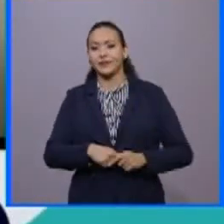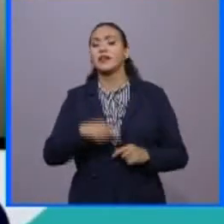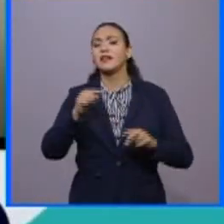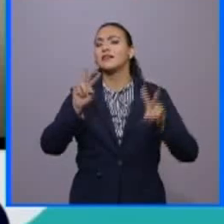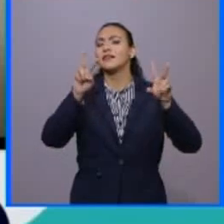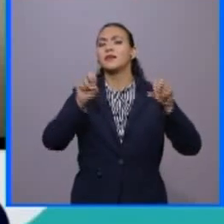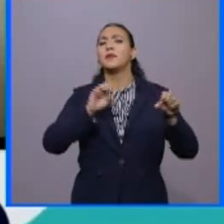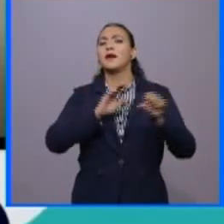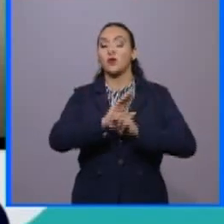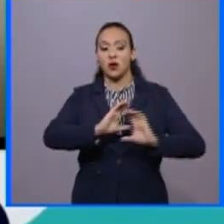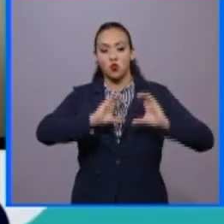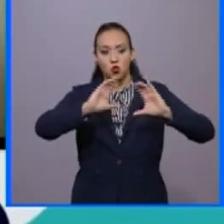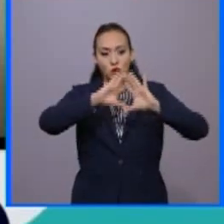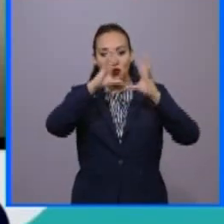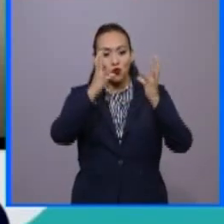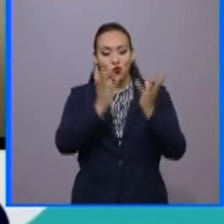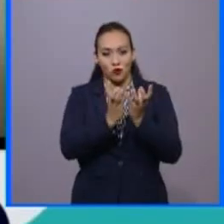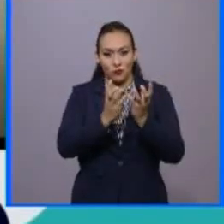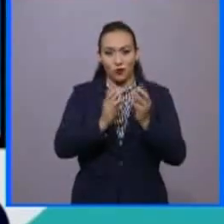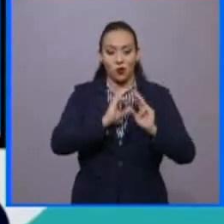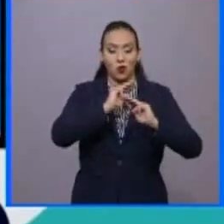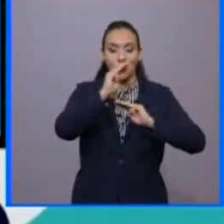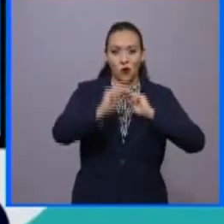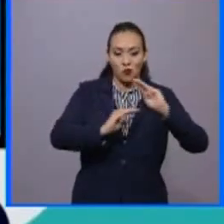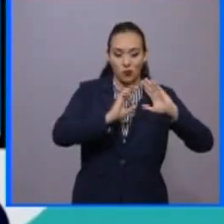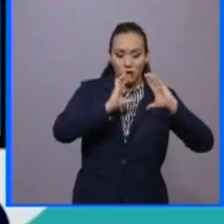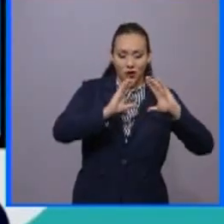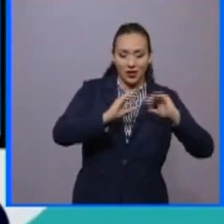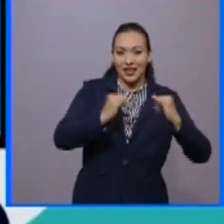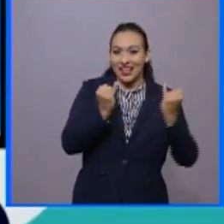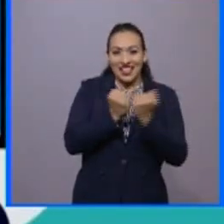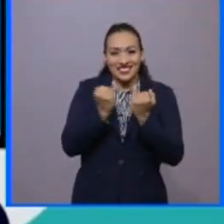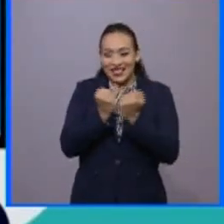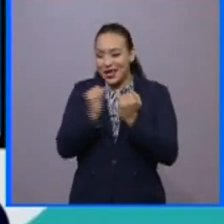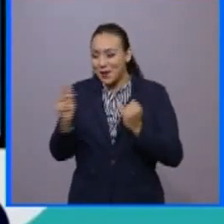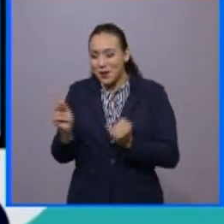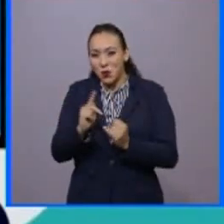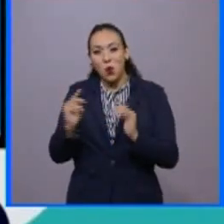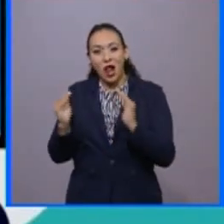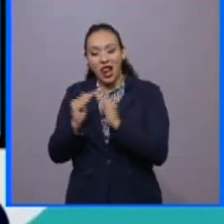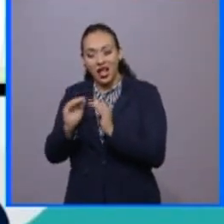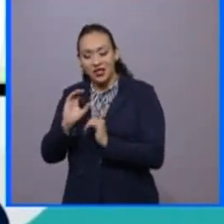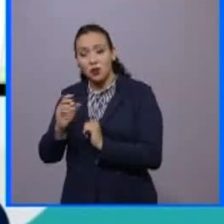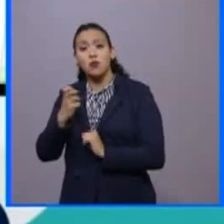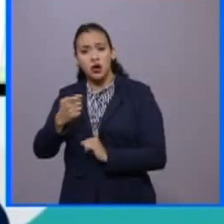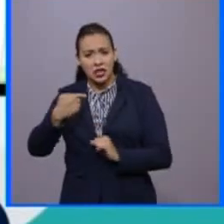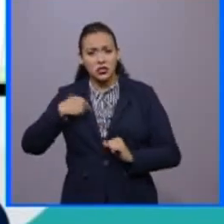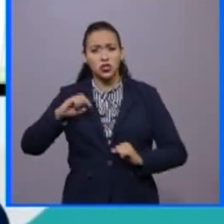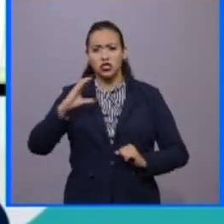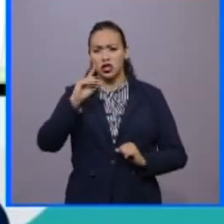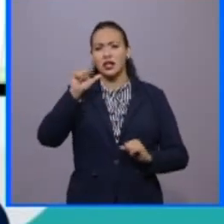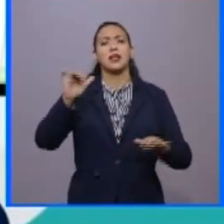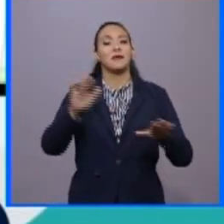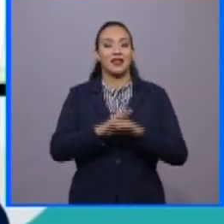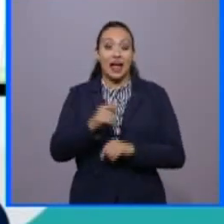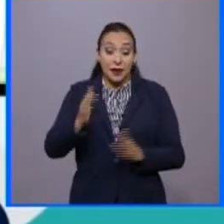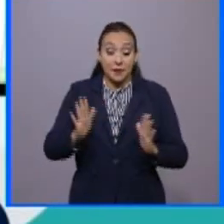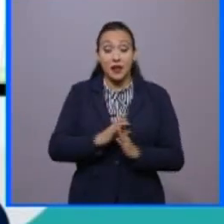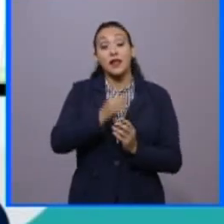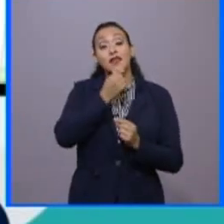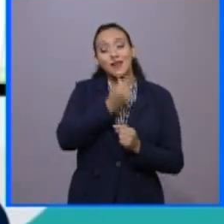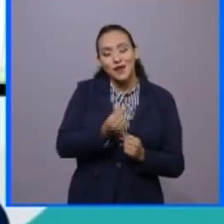la temática Cuidar el planeta es cuidar mi hogar, por eso yo realizo acciones por el clima, participaron niñas, niños